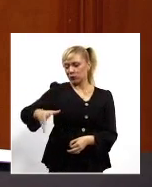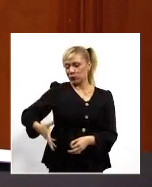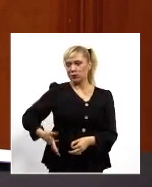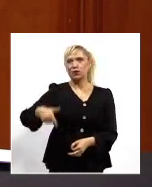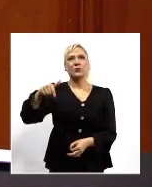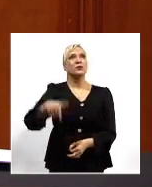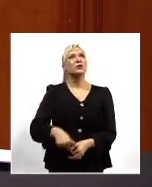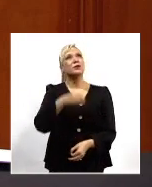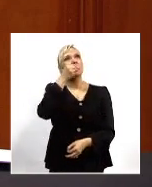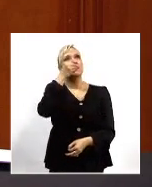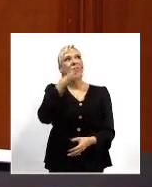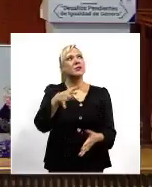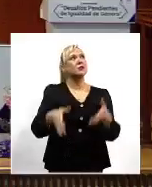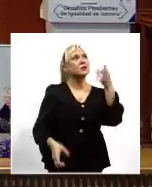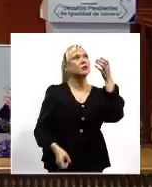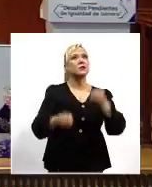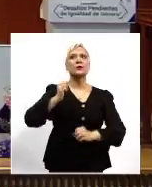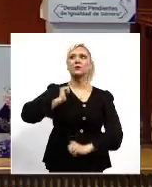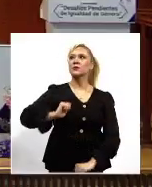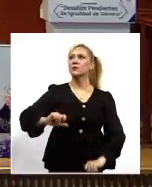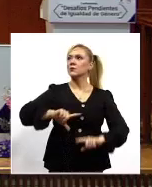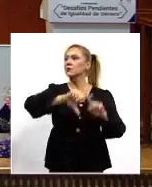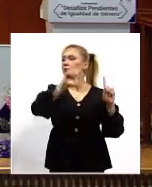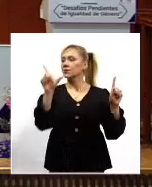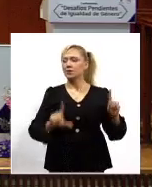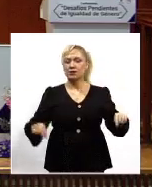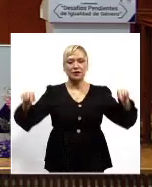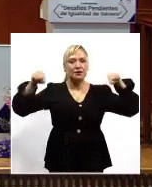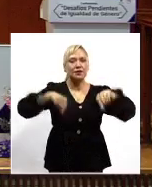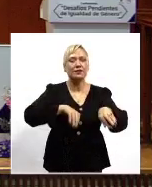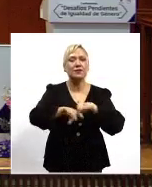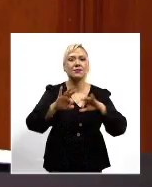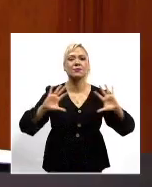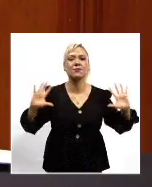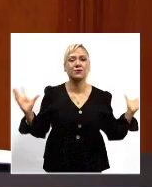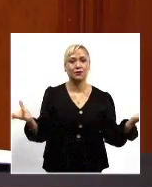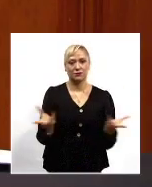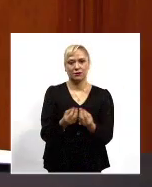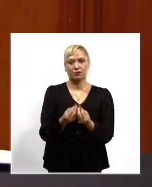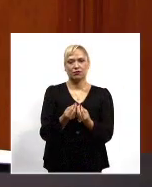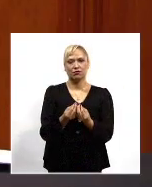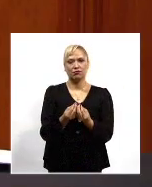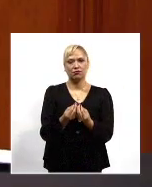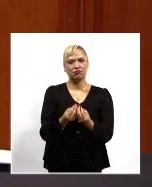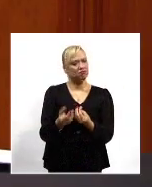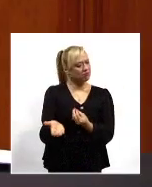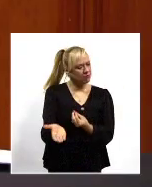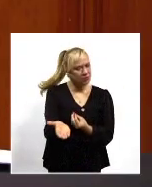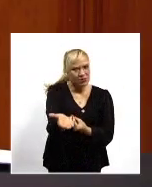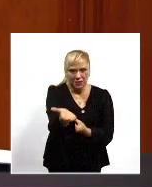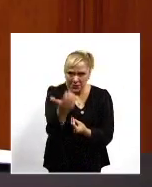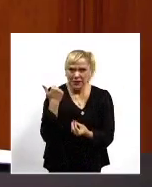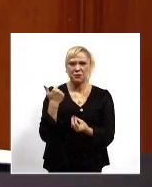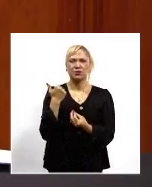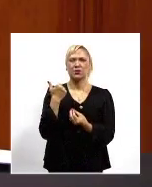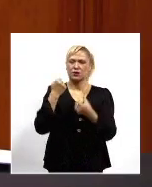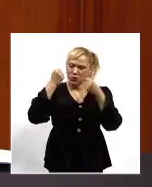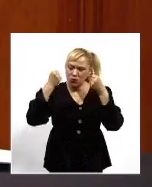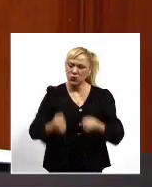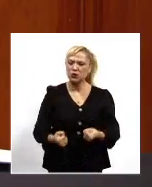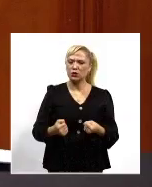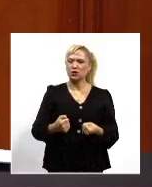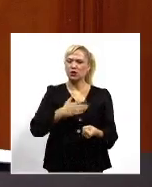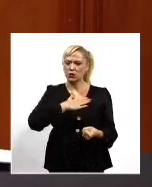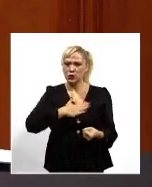esta noble institución. Vamos por lo que creemos, por un México más libre, más